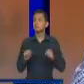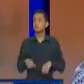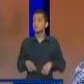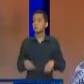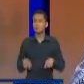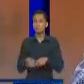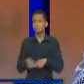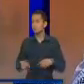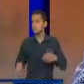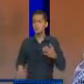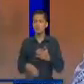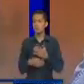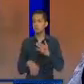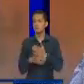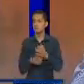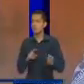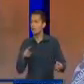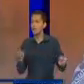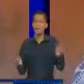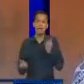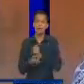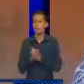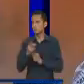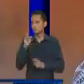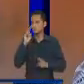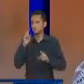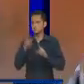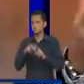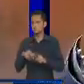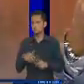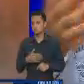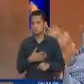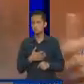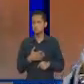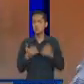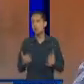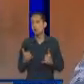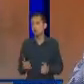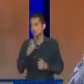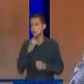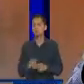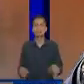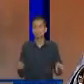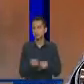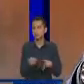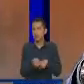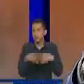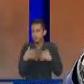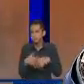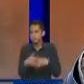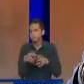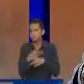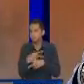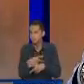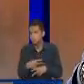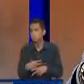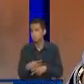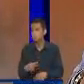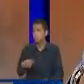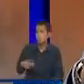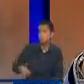poco un cambio de nuestra visión de lo que deberíamos hacer como... Ahora se habla tanto de la matriz productiva. Podríamos nosotros,